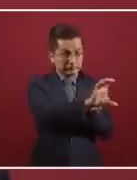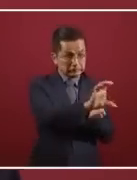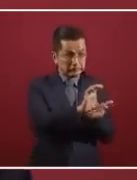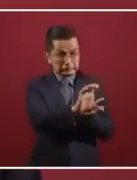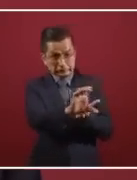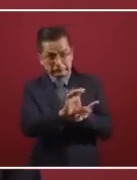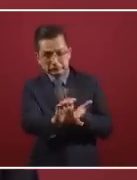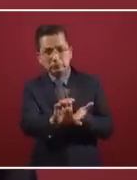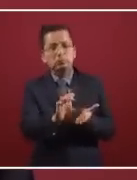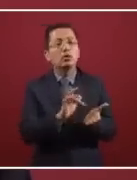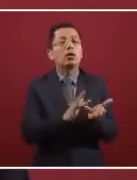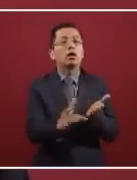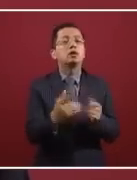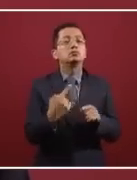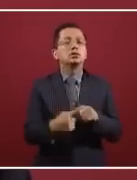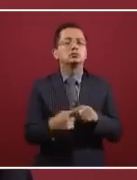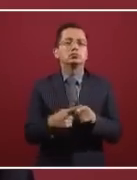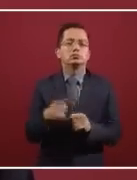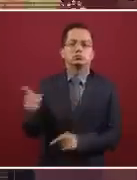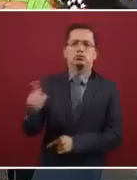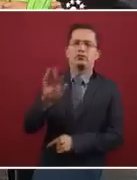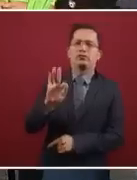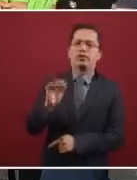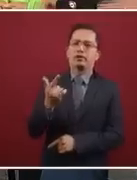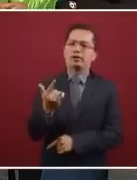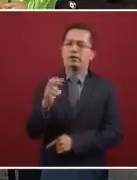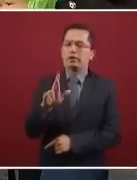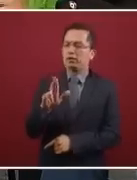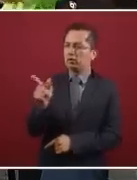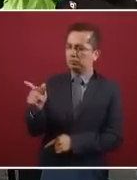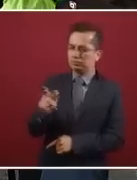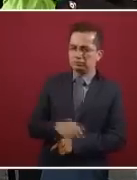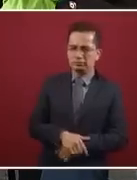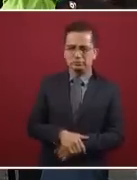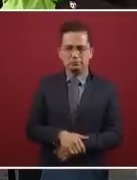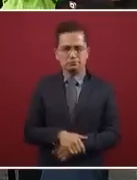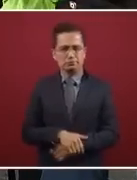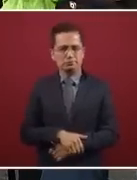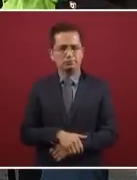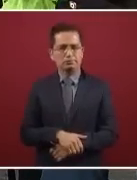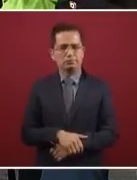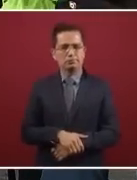la Fiscalía General de la República.